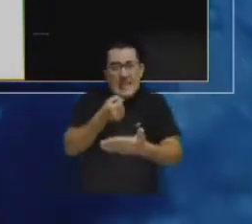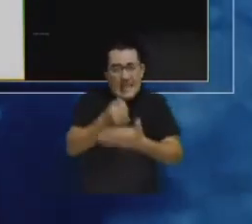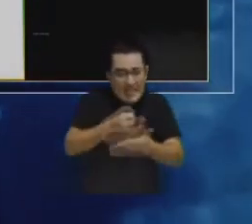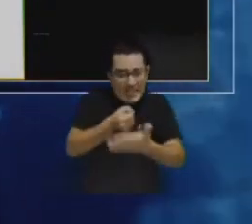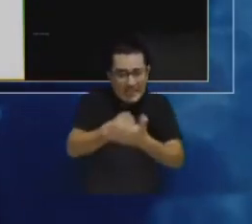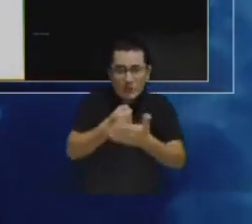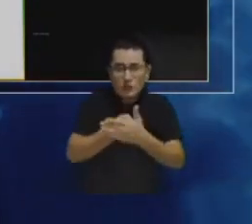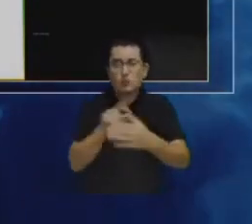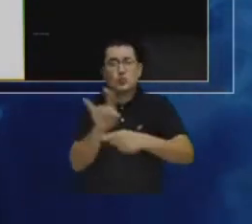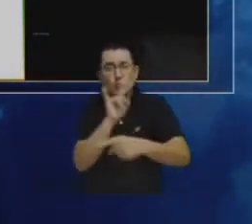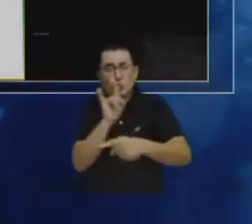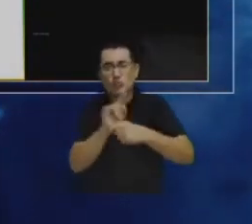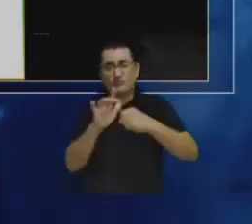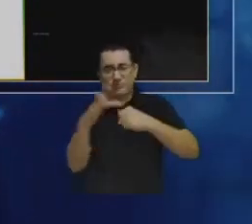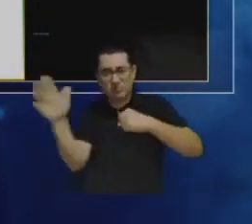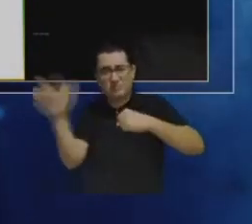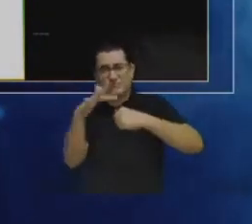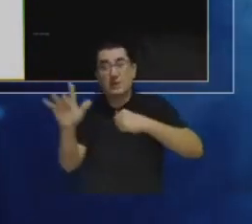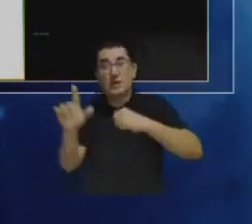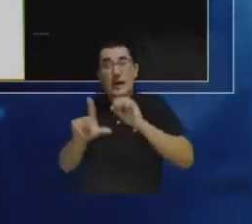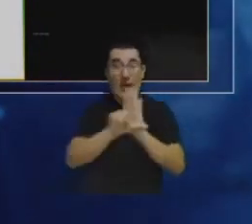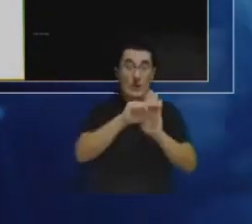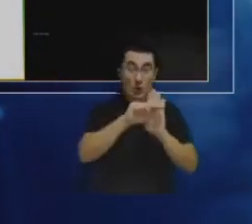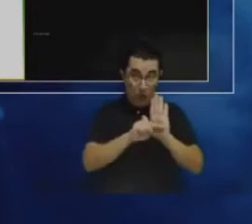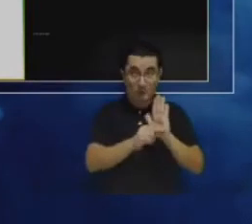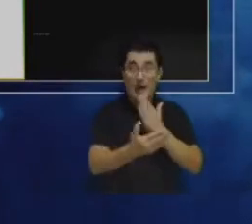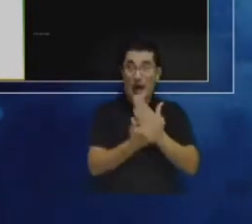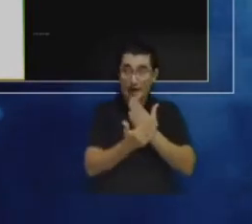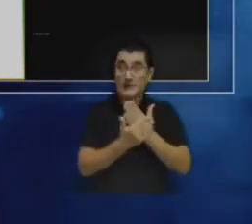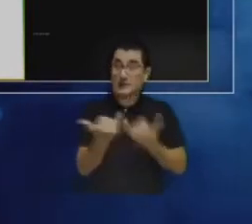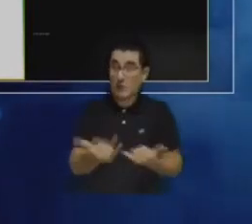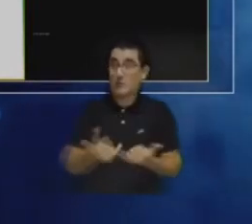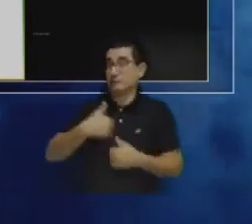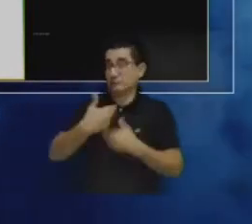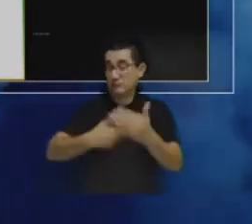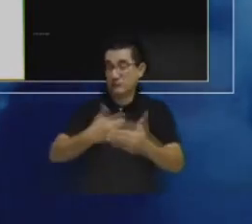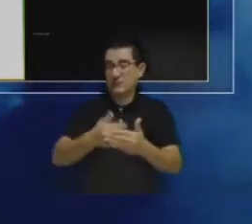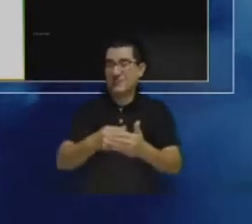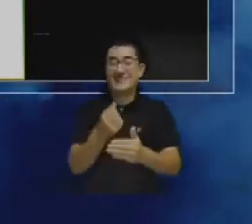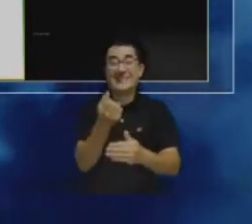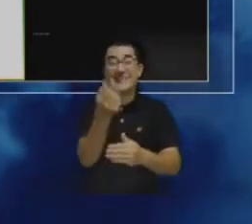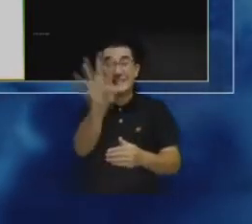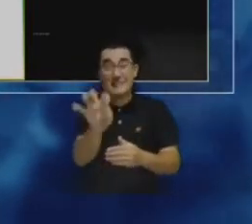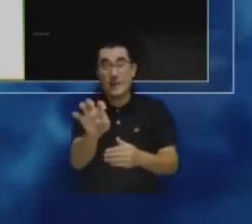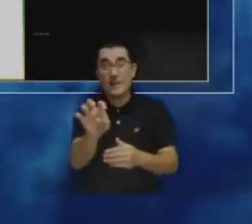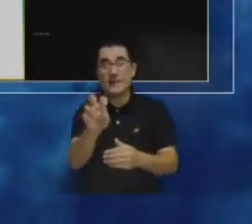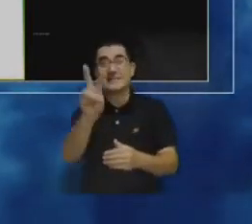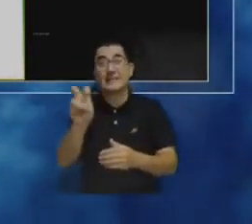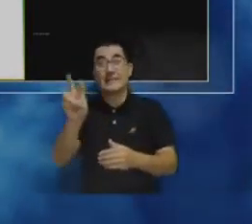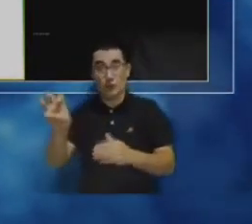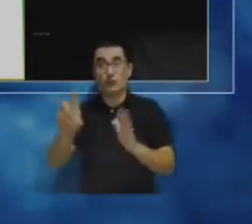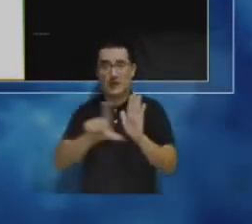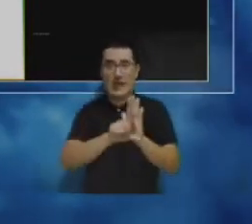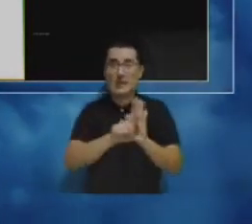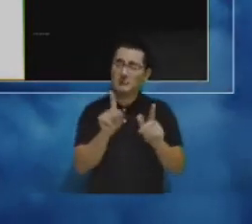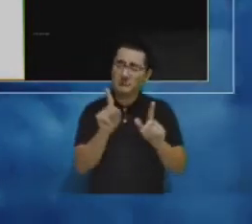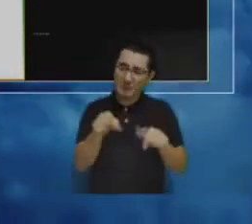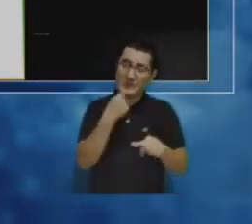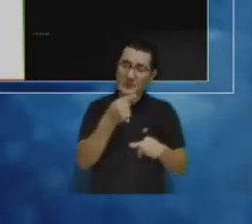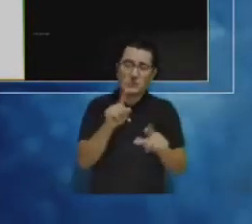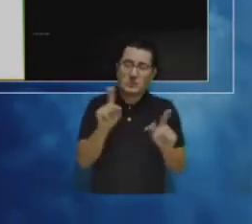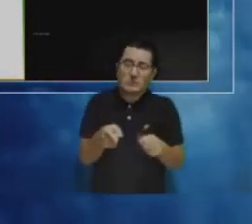como lo demanda también la ley, y ya pues hay un postulado que tenemos que es el 1978. Entonces ya, con esto básicamente, con estos mensajitos quería